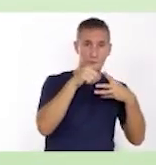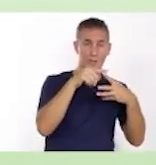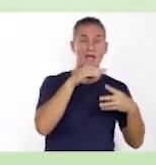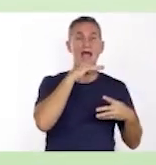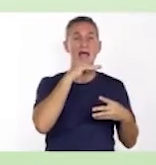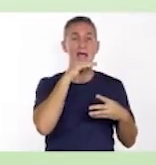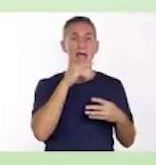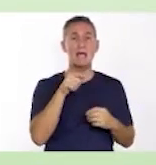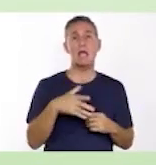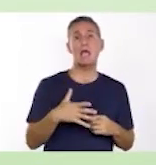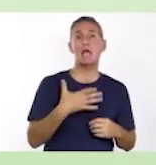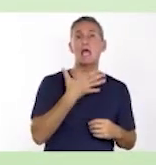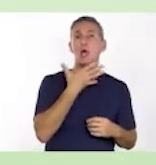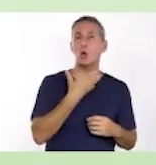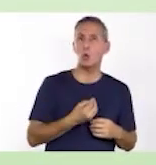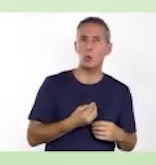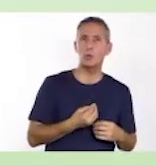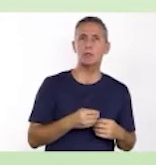juventud, que lo escribe en el